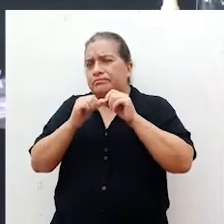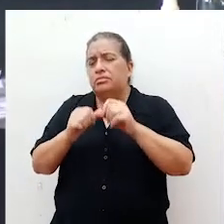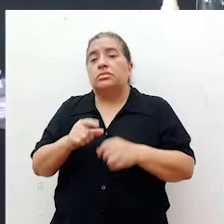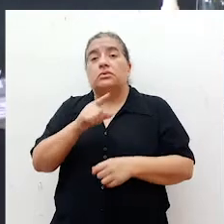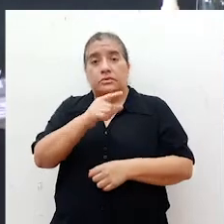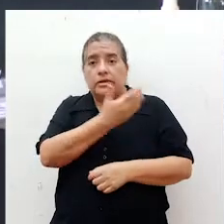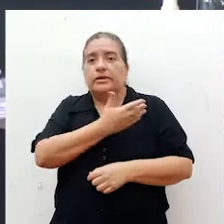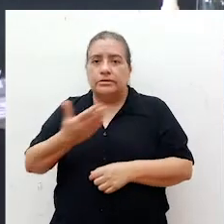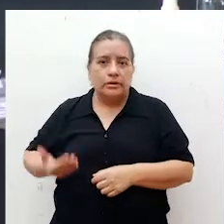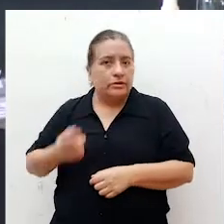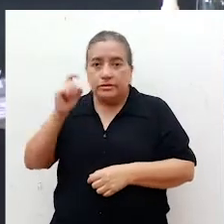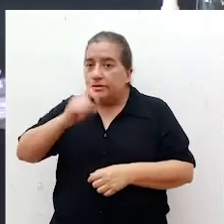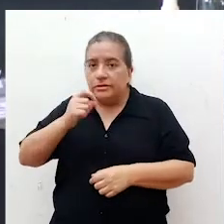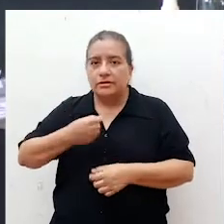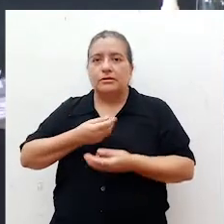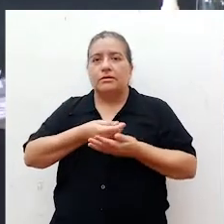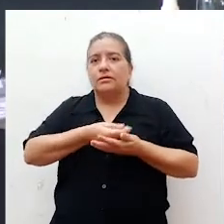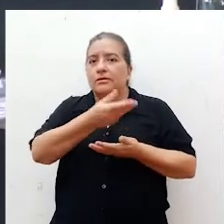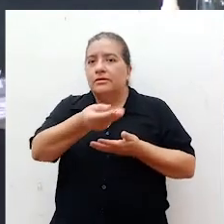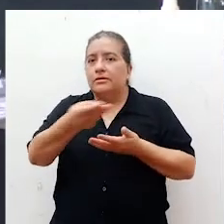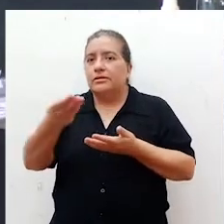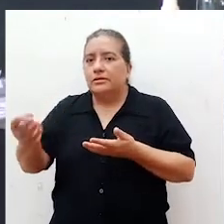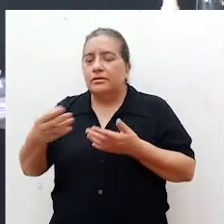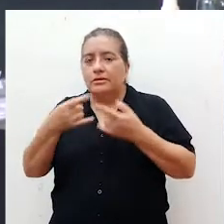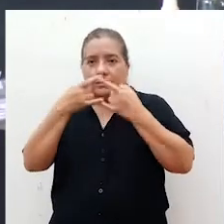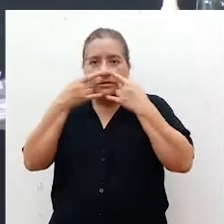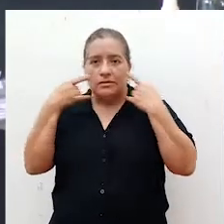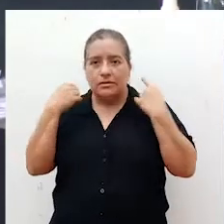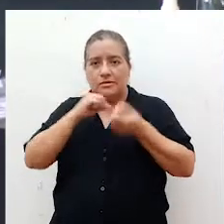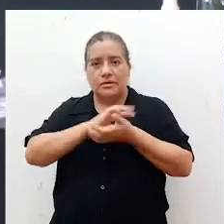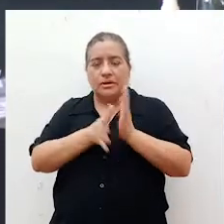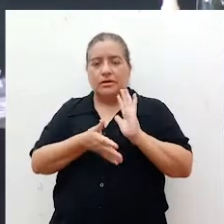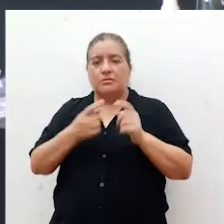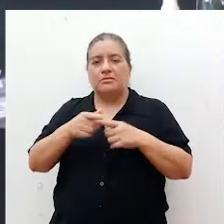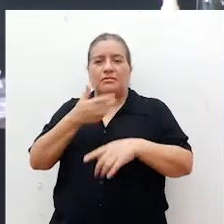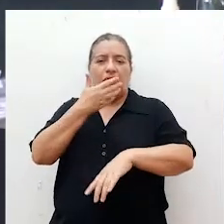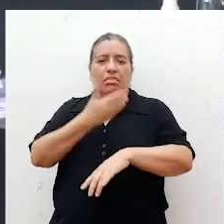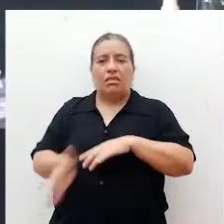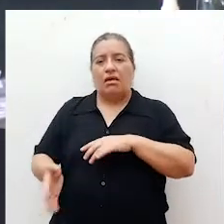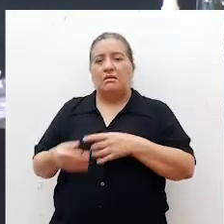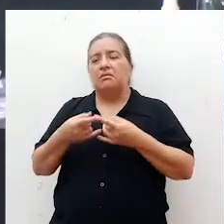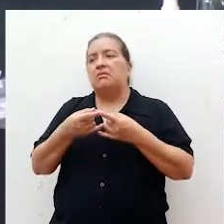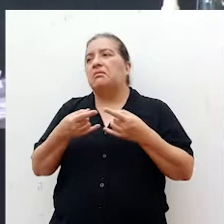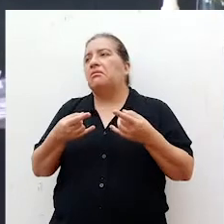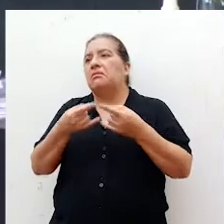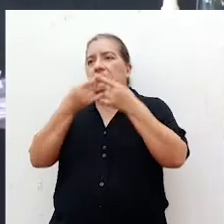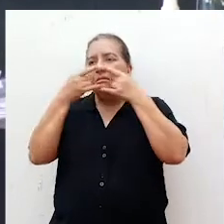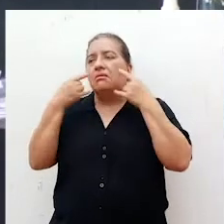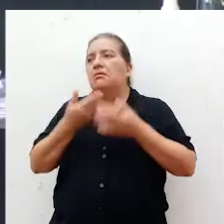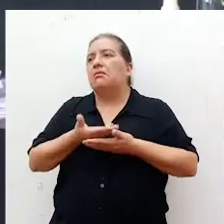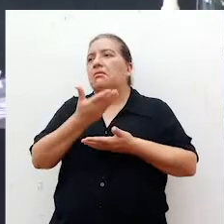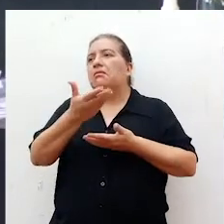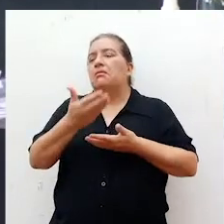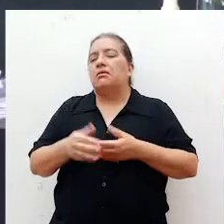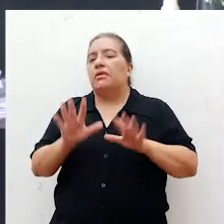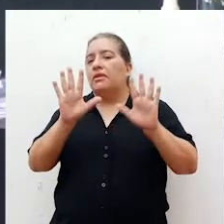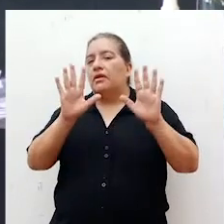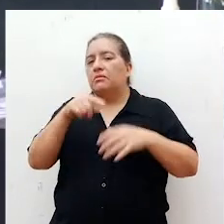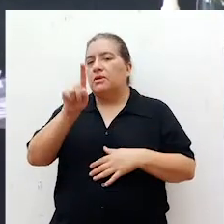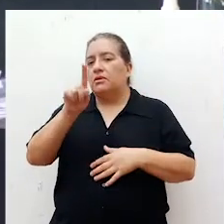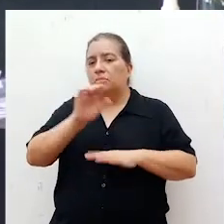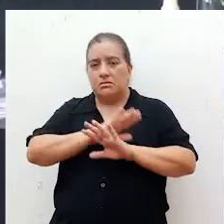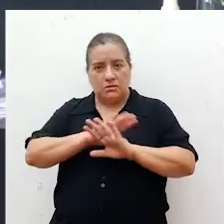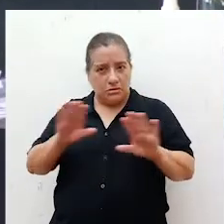año. Entonces el Estado tenía que repartir gratuitamente mascarillas. Muy tardemente